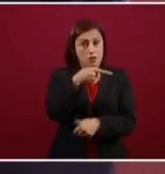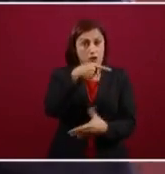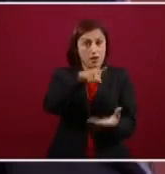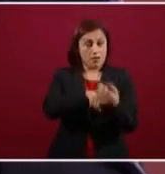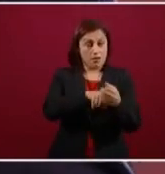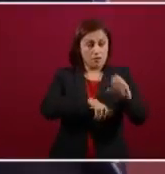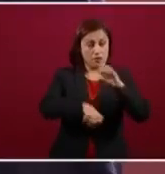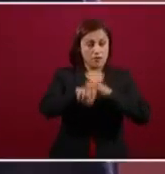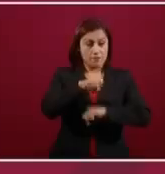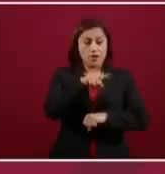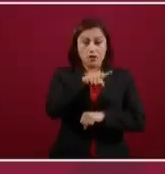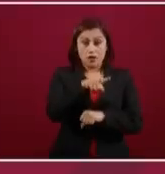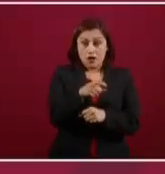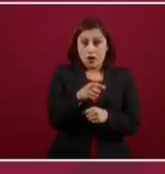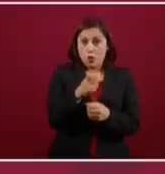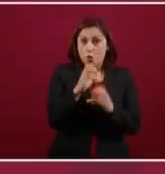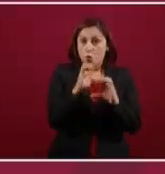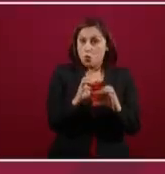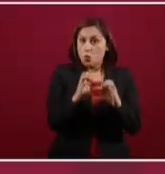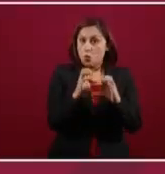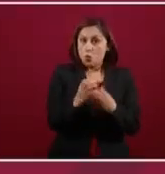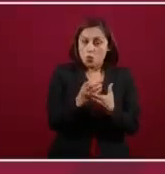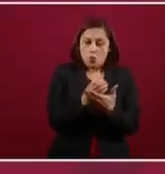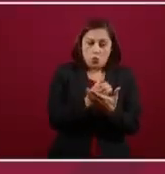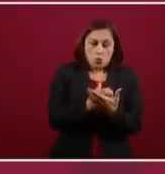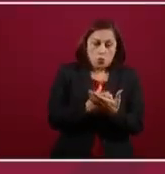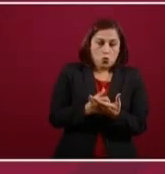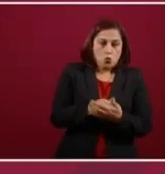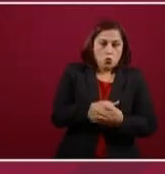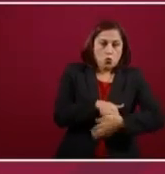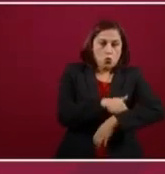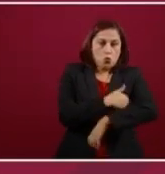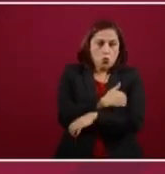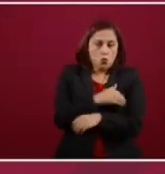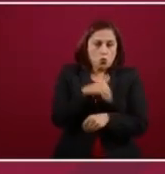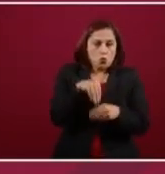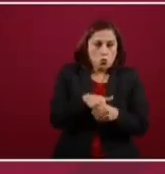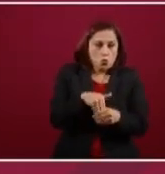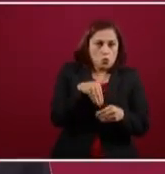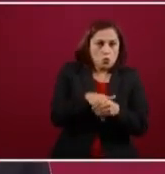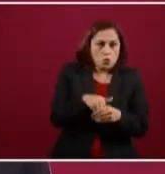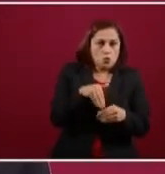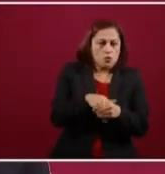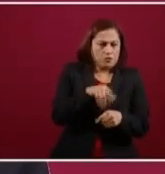su gasto, no derrochan,